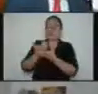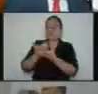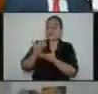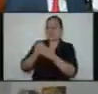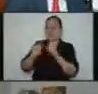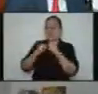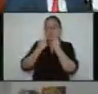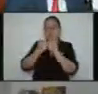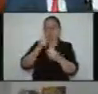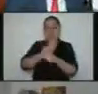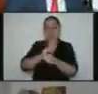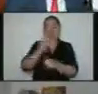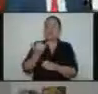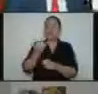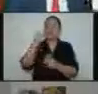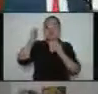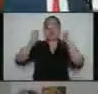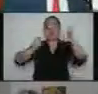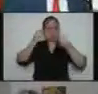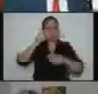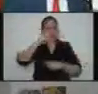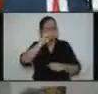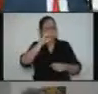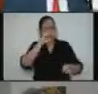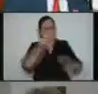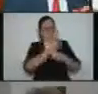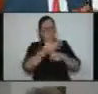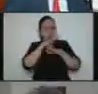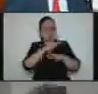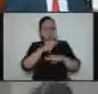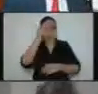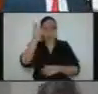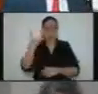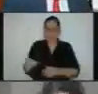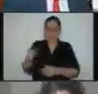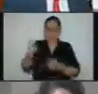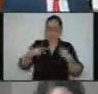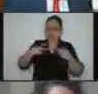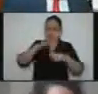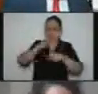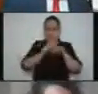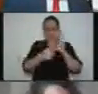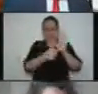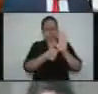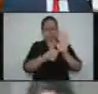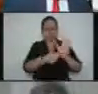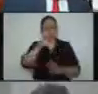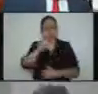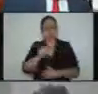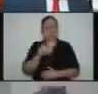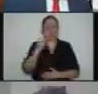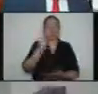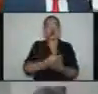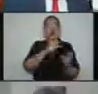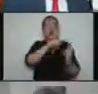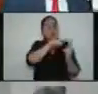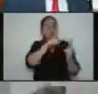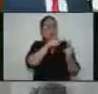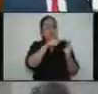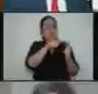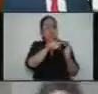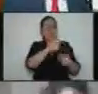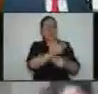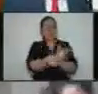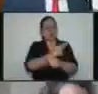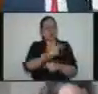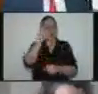Turismo no son responsables de la promoción personalizada, porque solo coordinaron los trabajos para facilitar la filmación